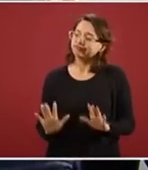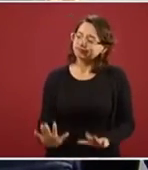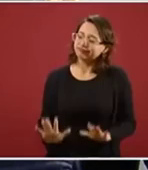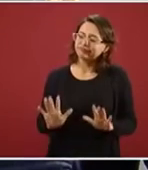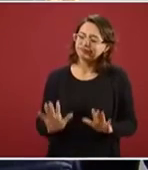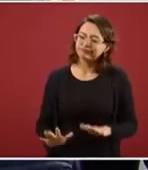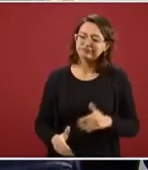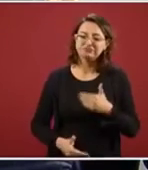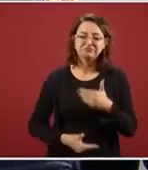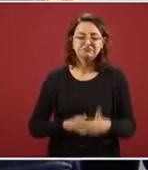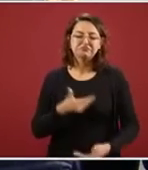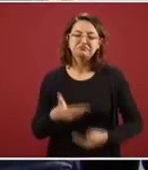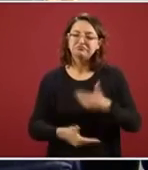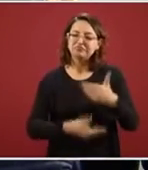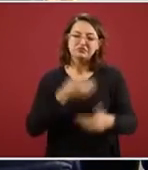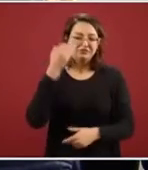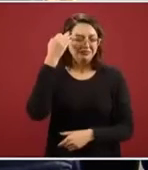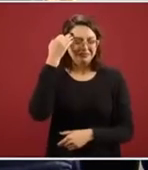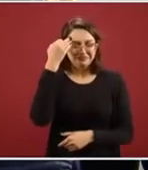que